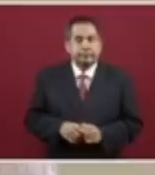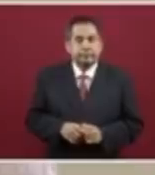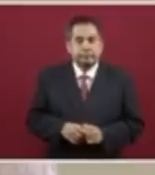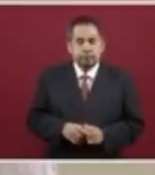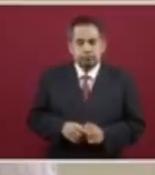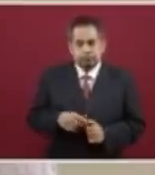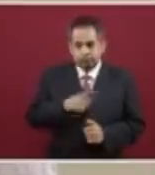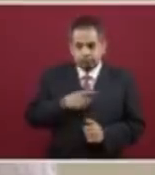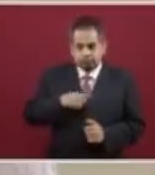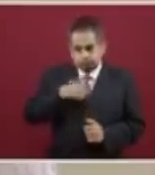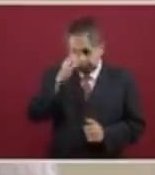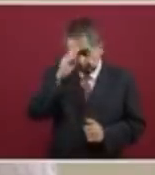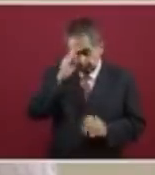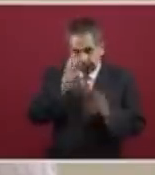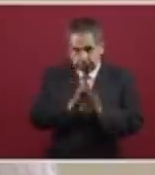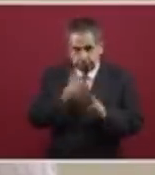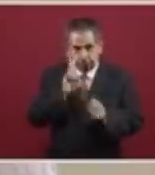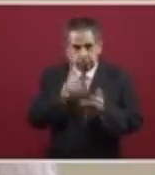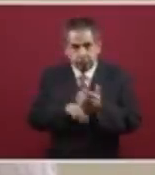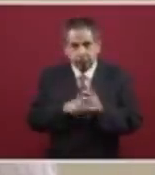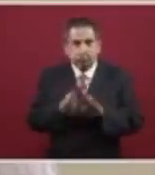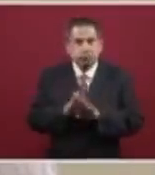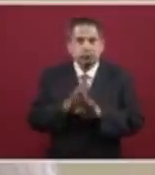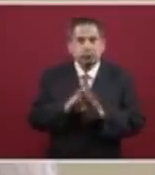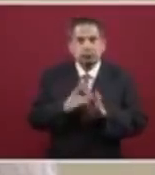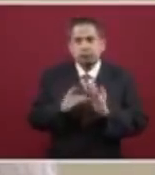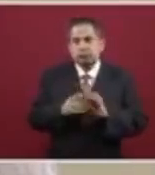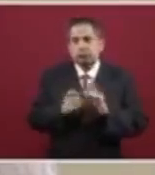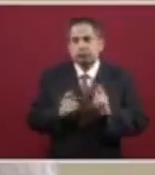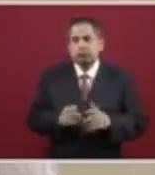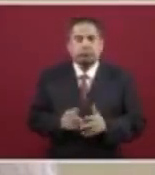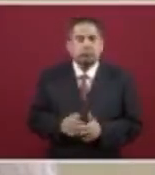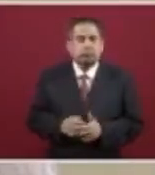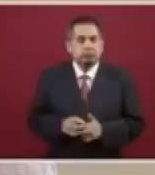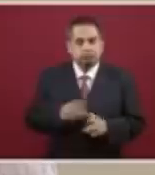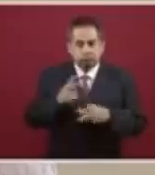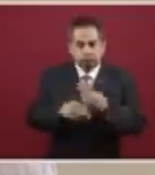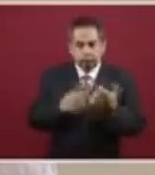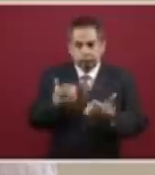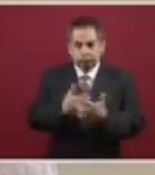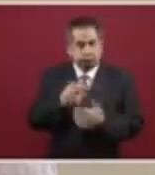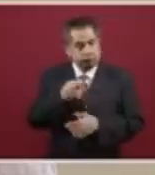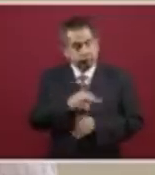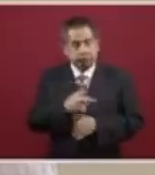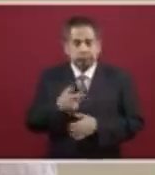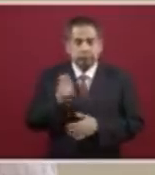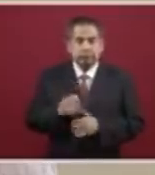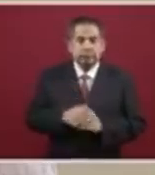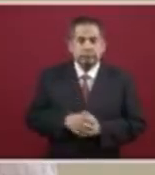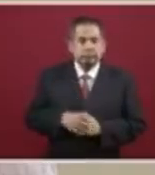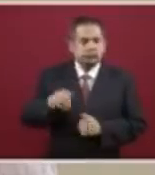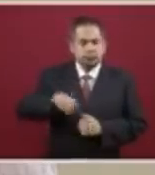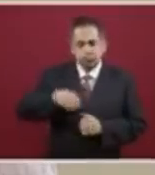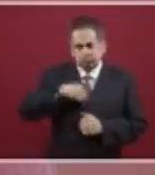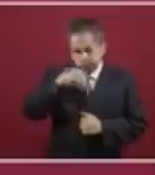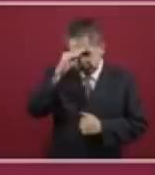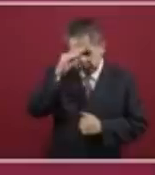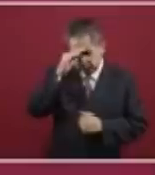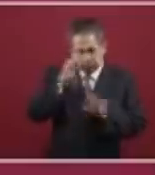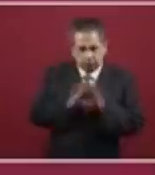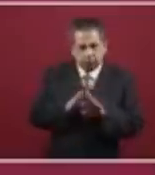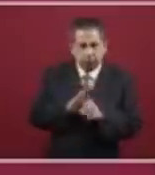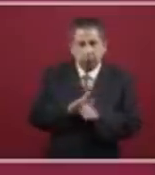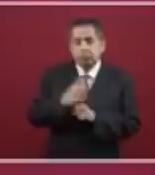habría que ver cómo se lleva a cabo la distribución. Nosotros consideramos que la mejor